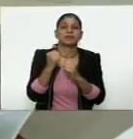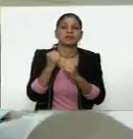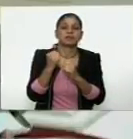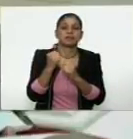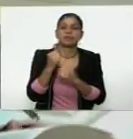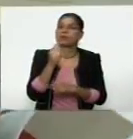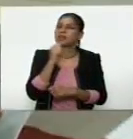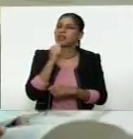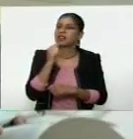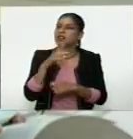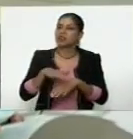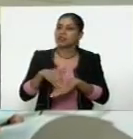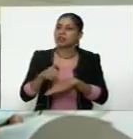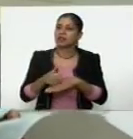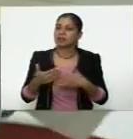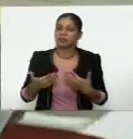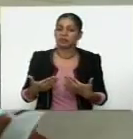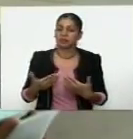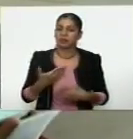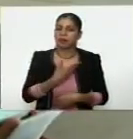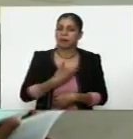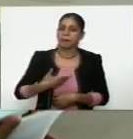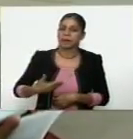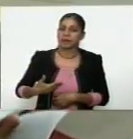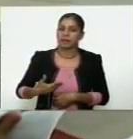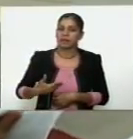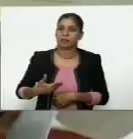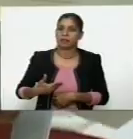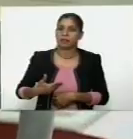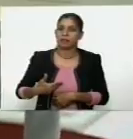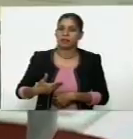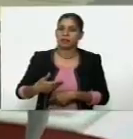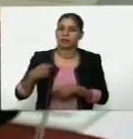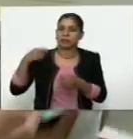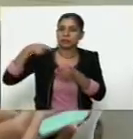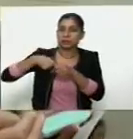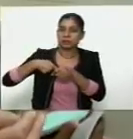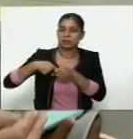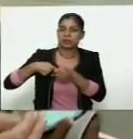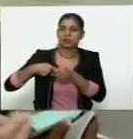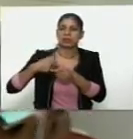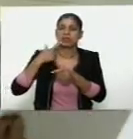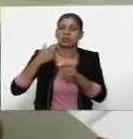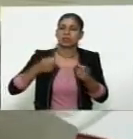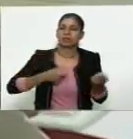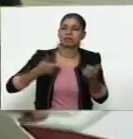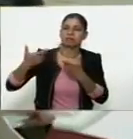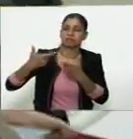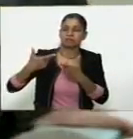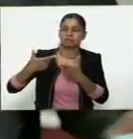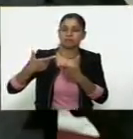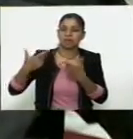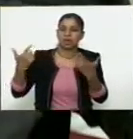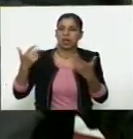¿Quién fue el presidente que les llevó gas para darles calor al pueblo.